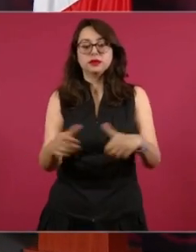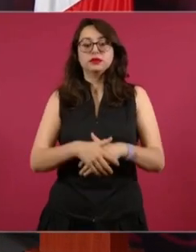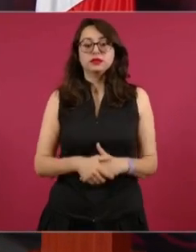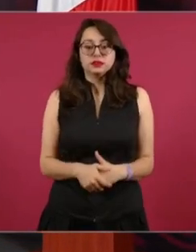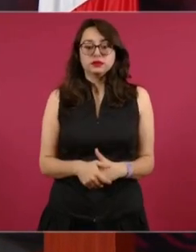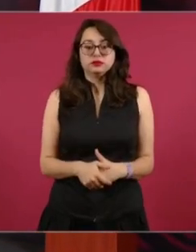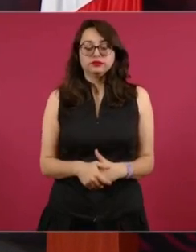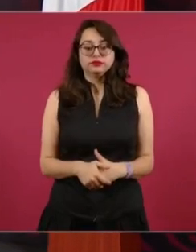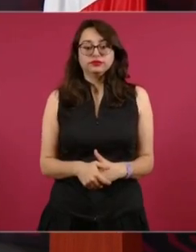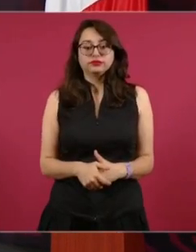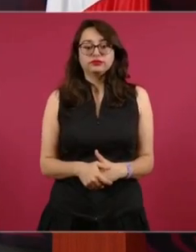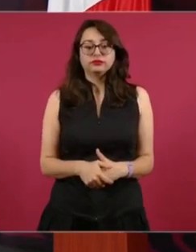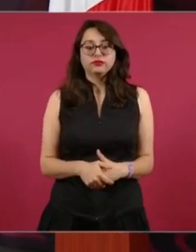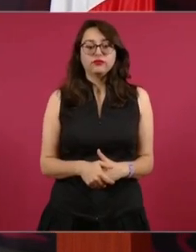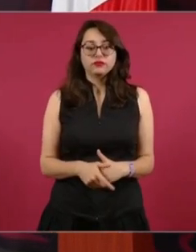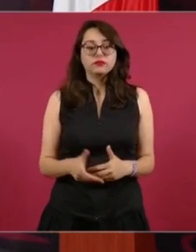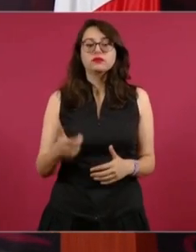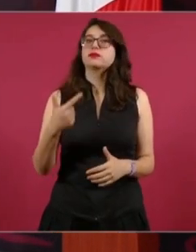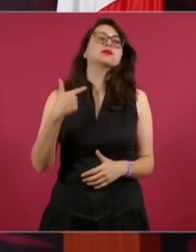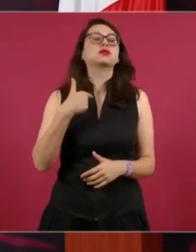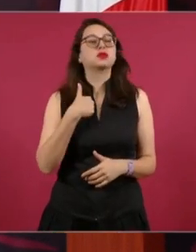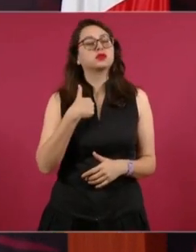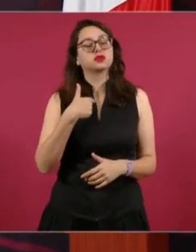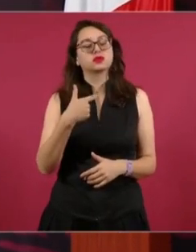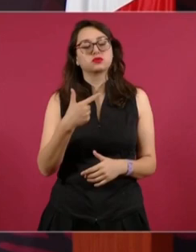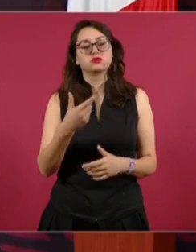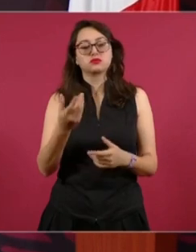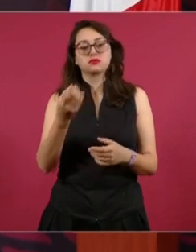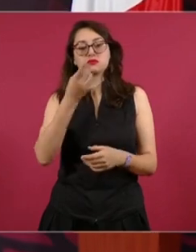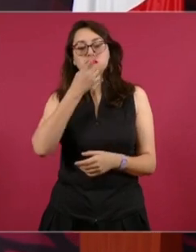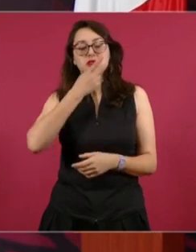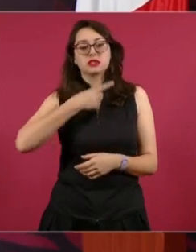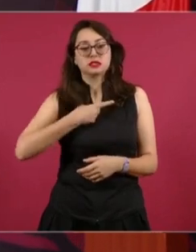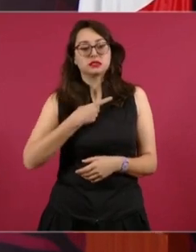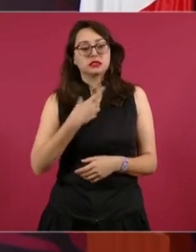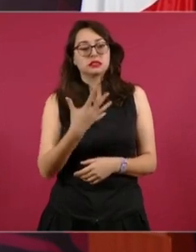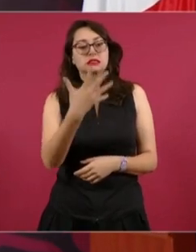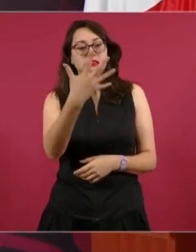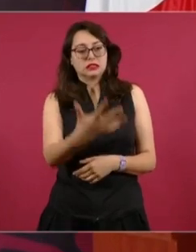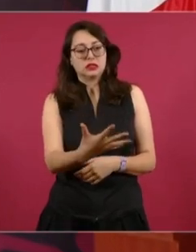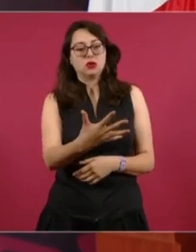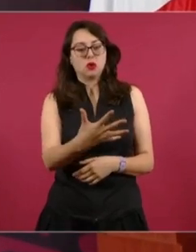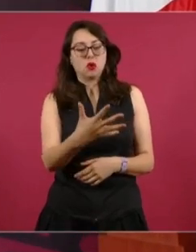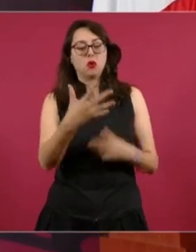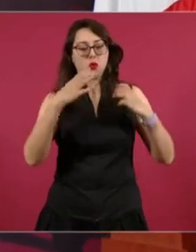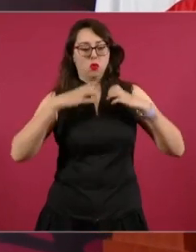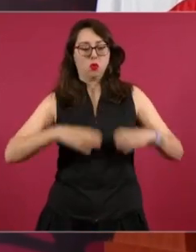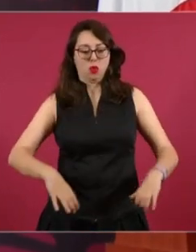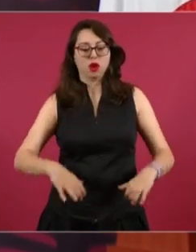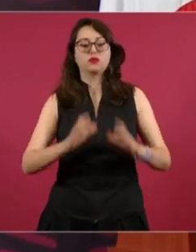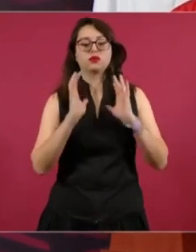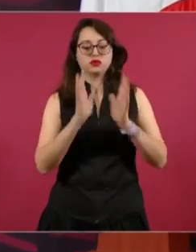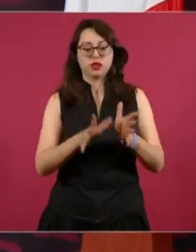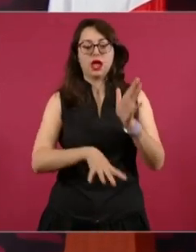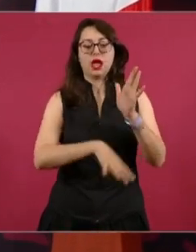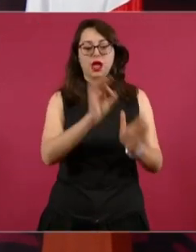Tenía yo el dato de que ya se habían encontrado cinco, ahora dices tú seis. Sí,